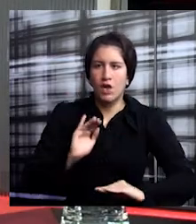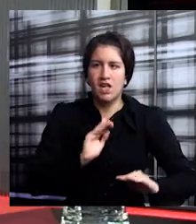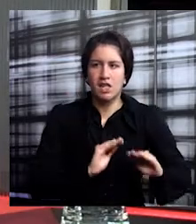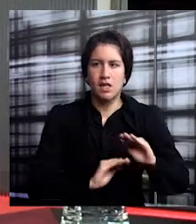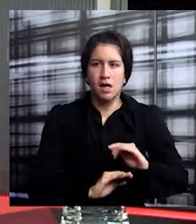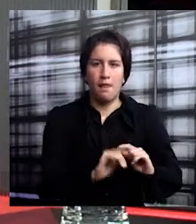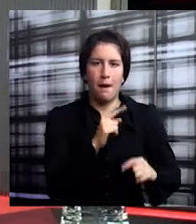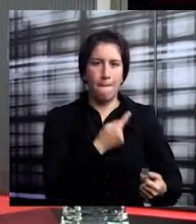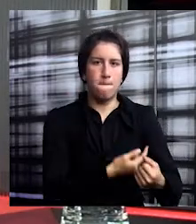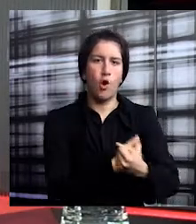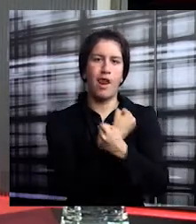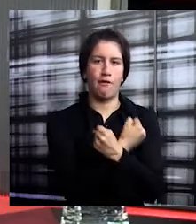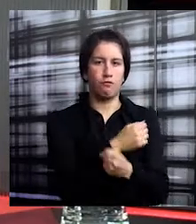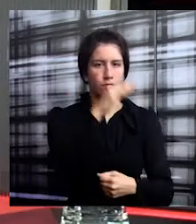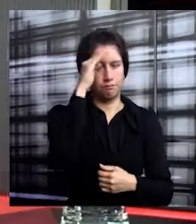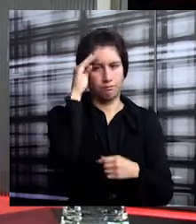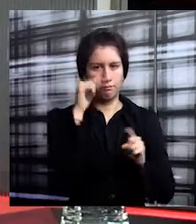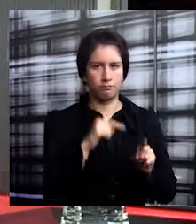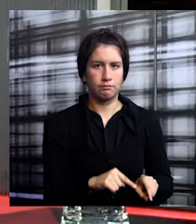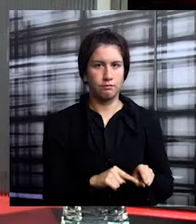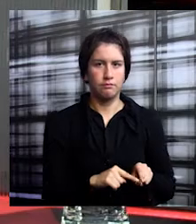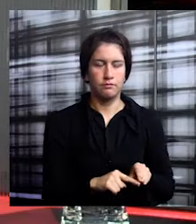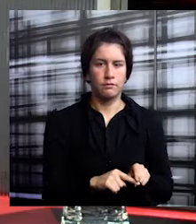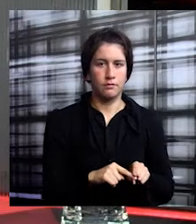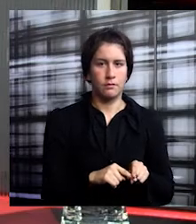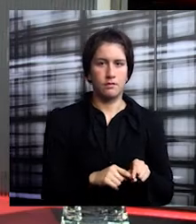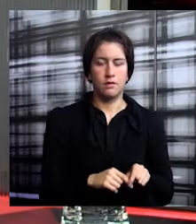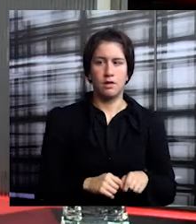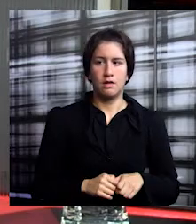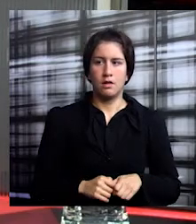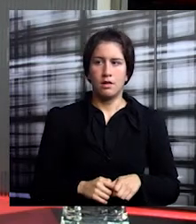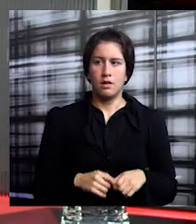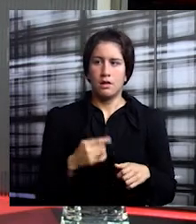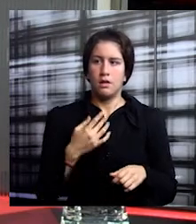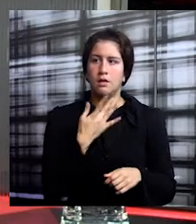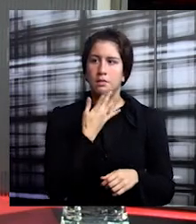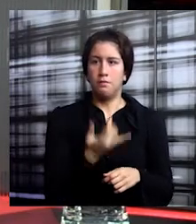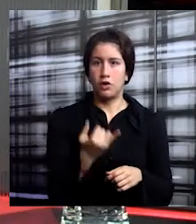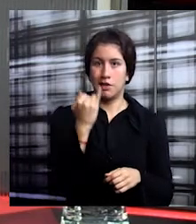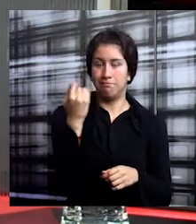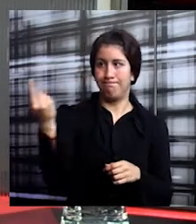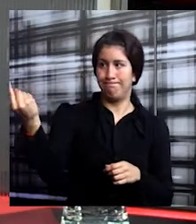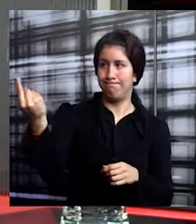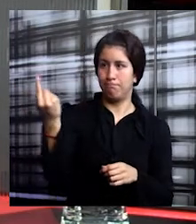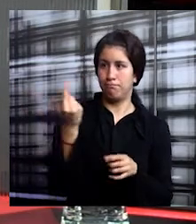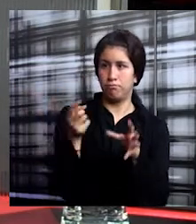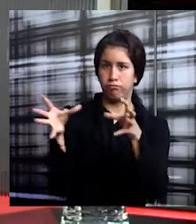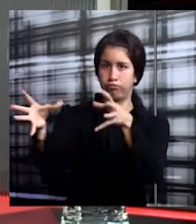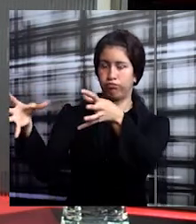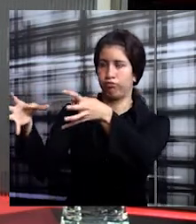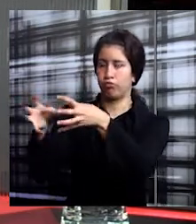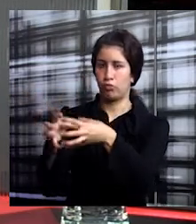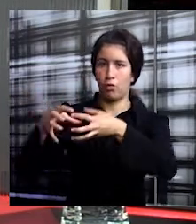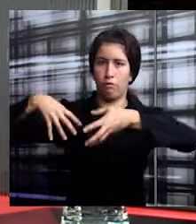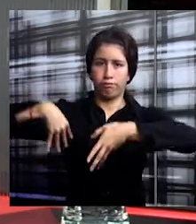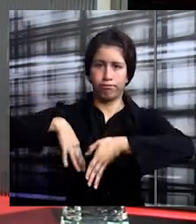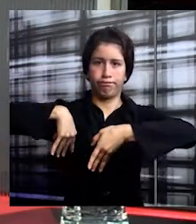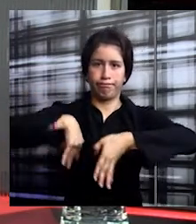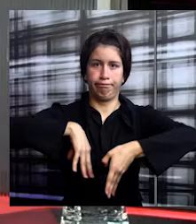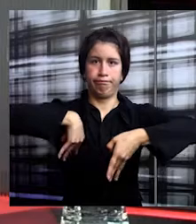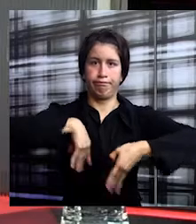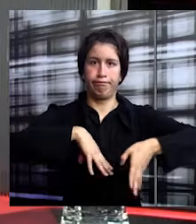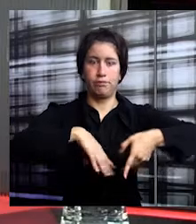policial, incluso con esta orden vigente. Porque si viene un grupo de protestantes pacíficos, los carabineros no van a poder